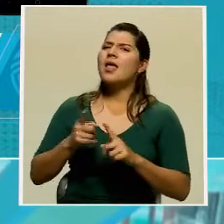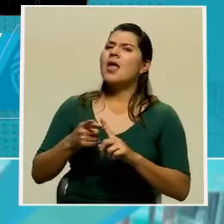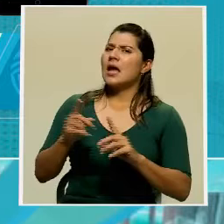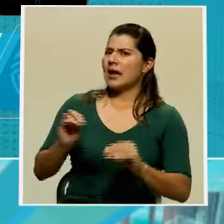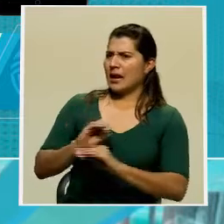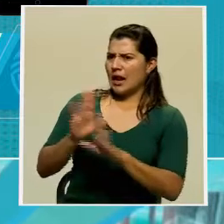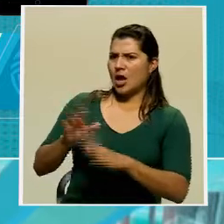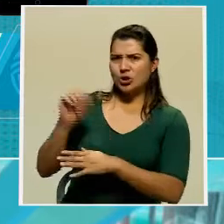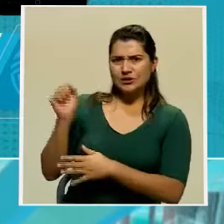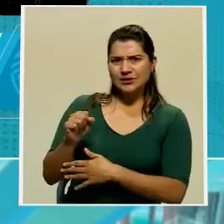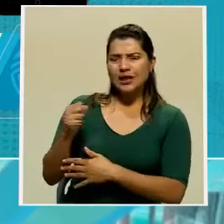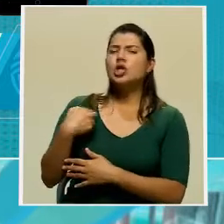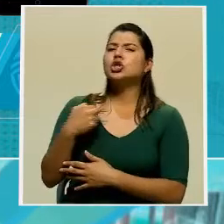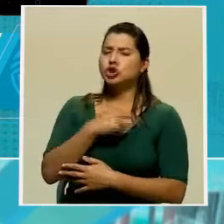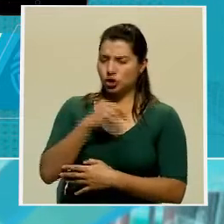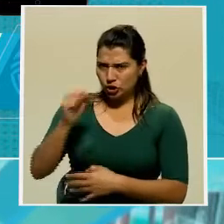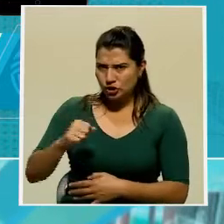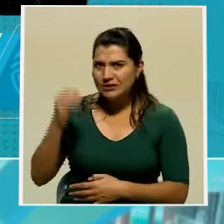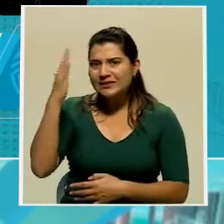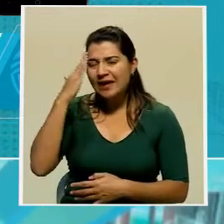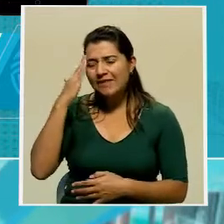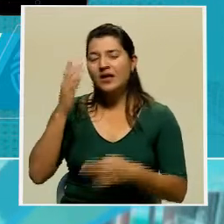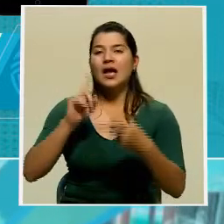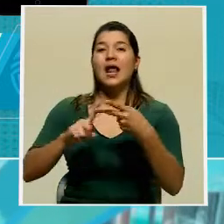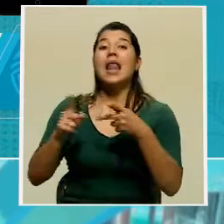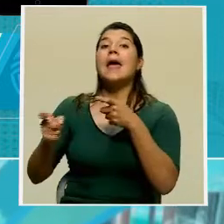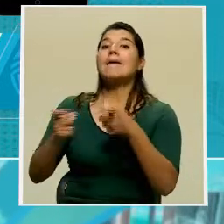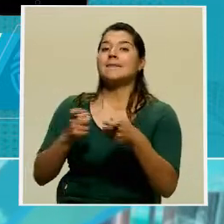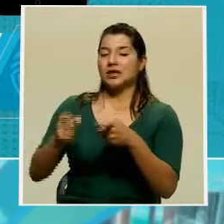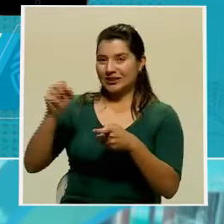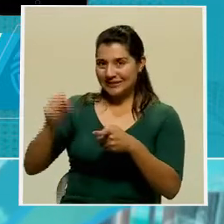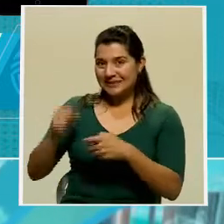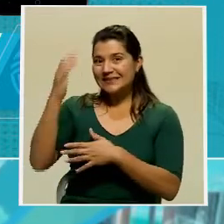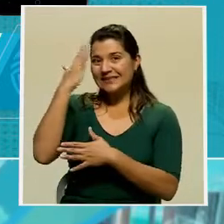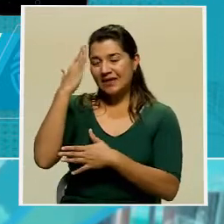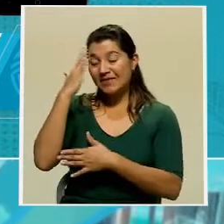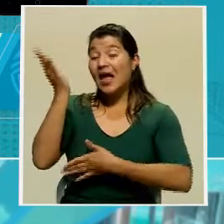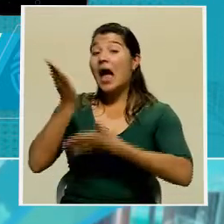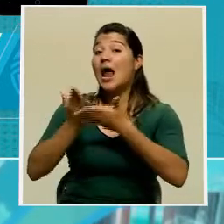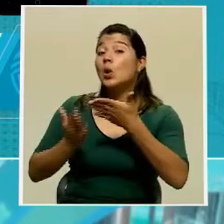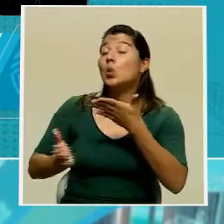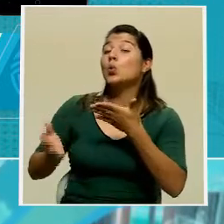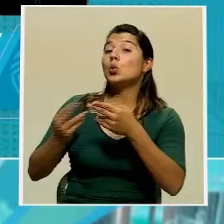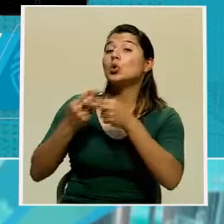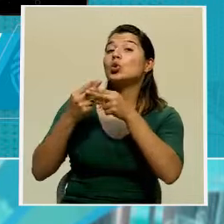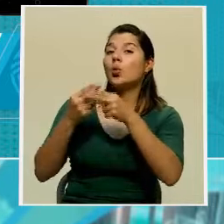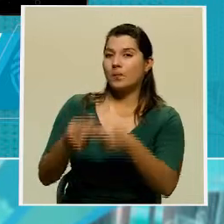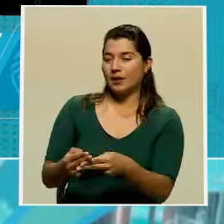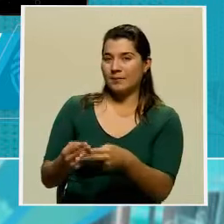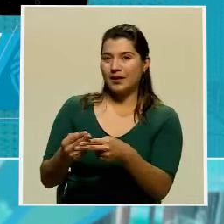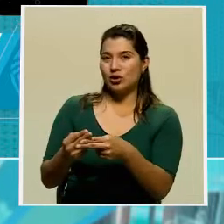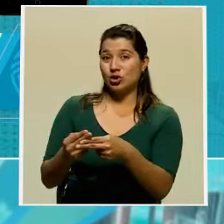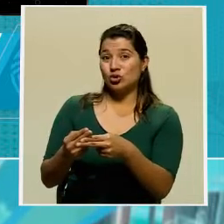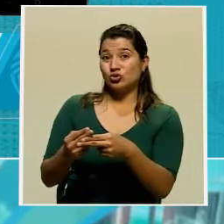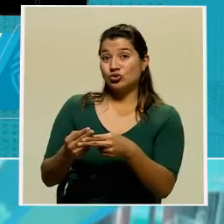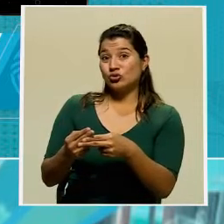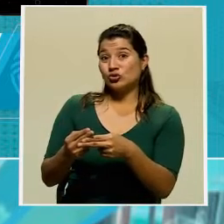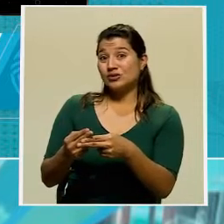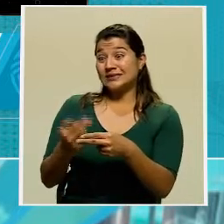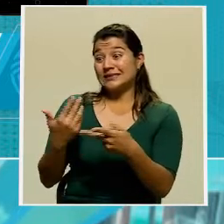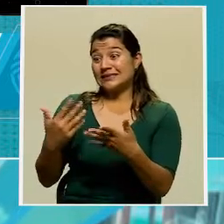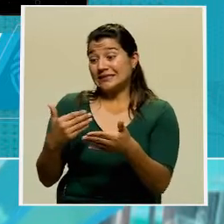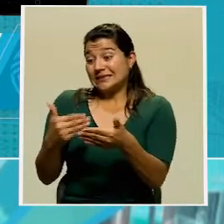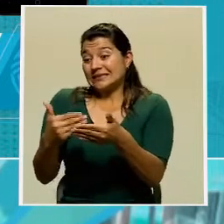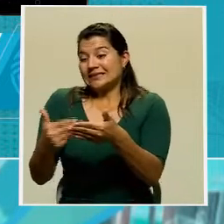sí, nosotros sabíamos y la administración sabía de que algunos nombramientos que estaban vencían, entonces ya y